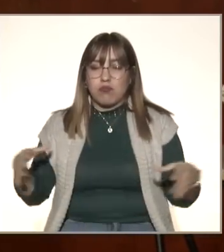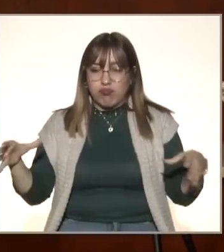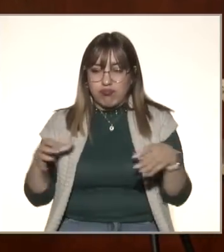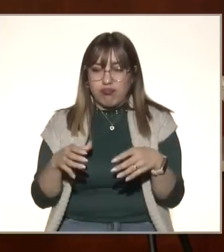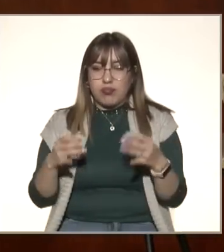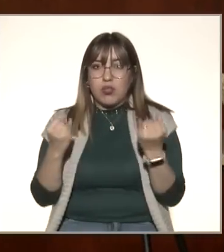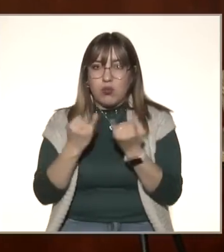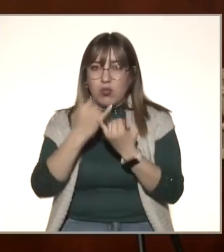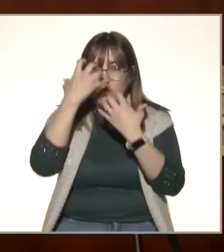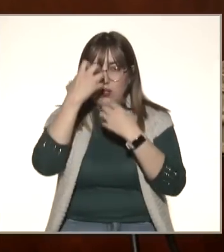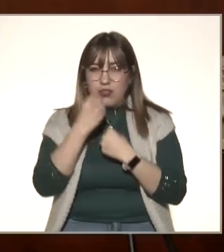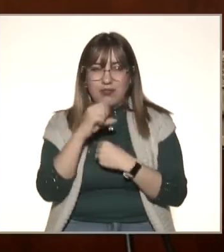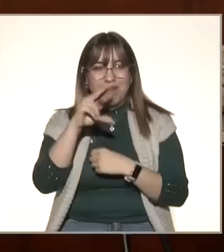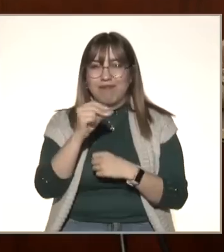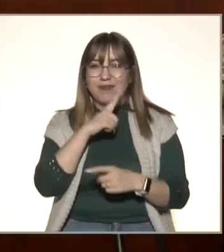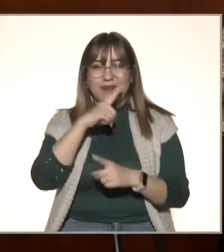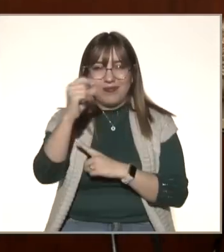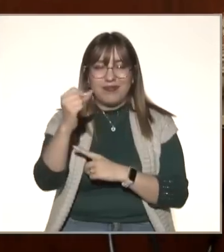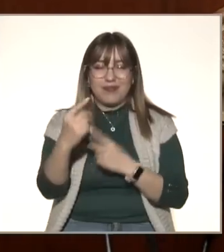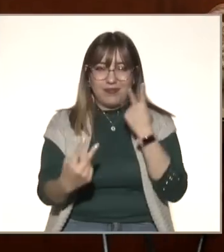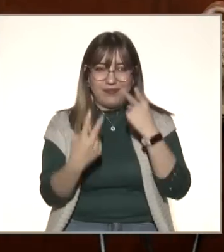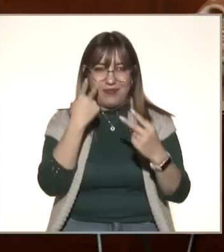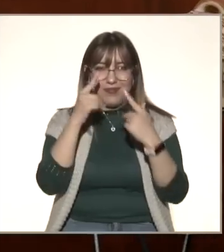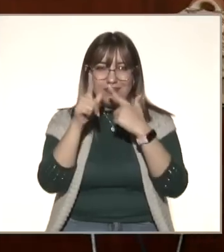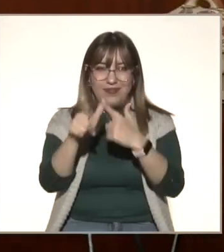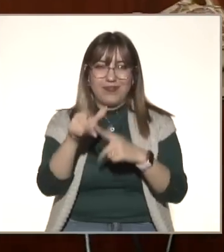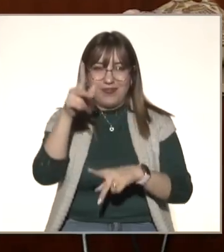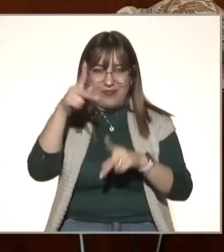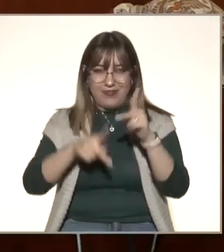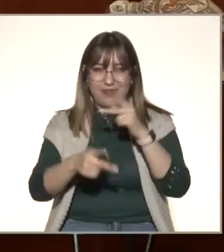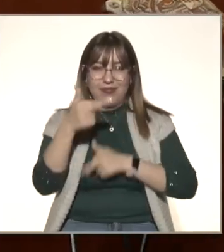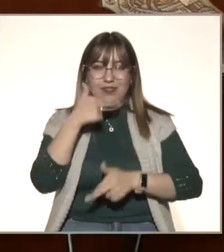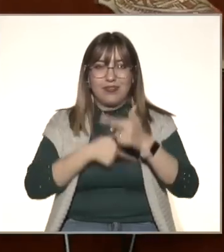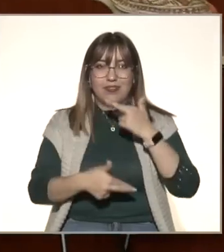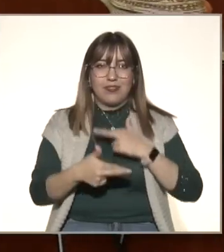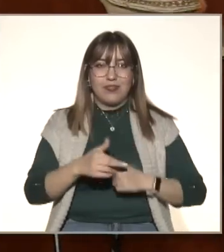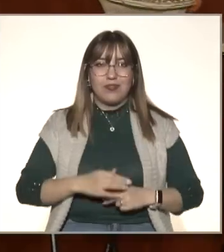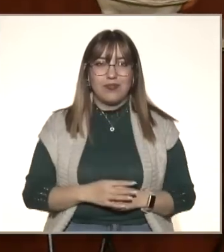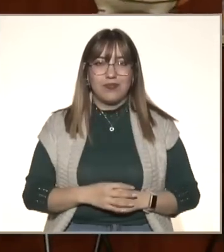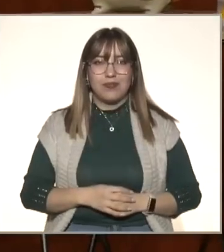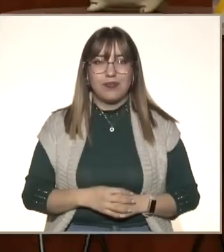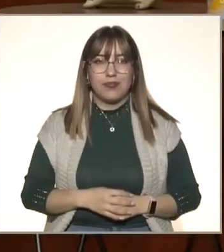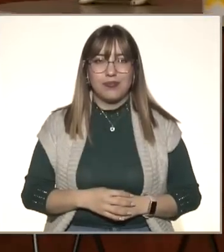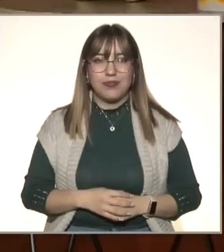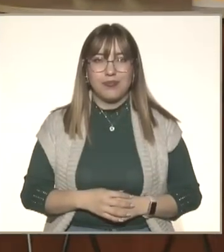también con el duelo. No se vayan, estamos aquí en Diálogos en Confianza. Una pausa y regresamos.